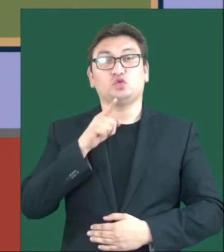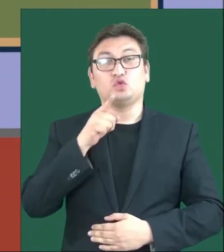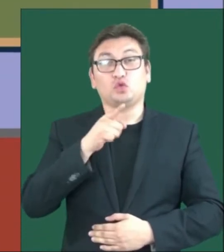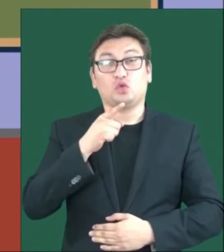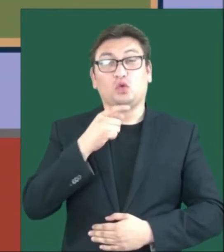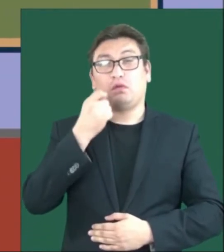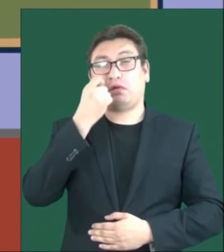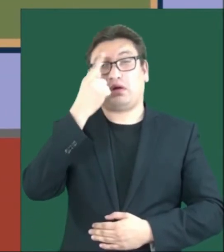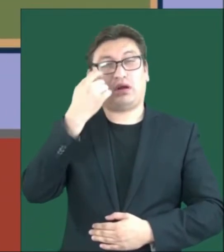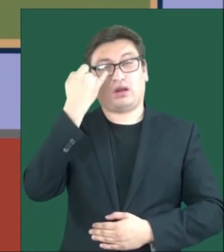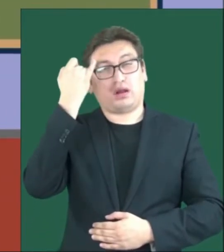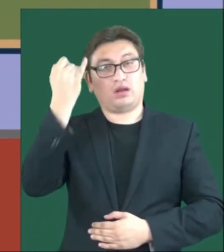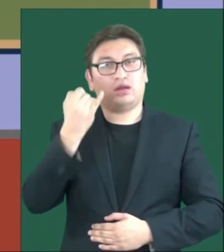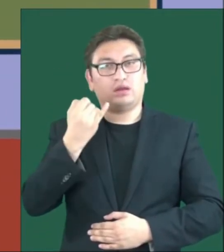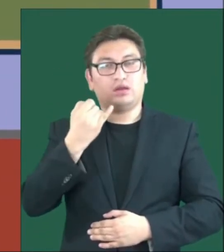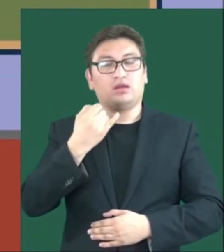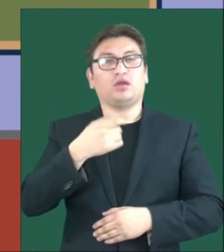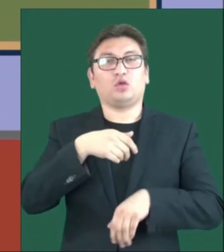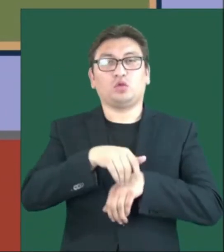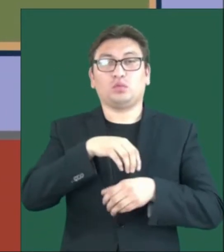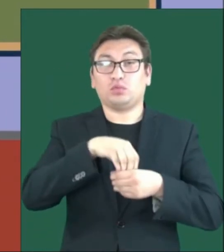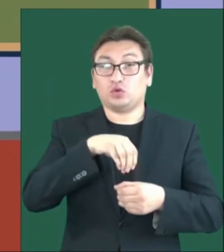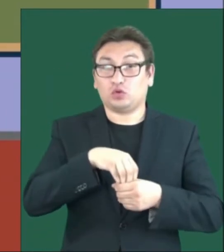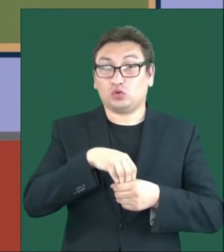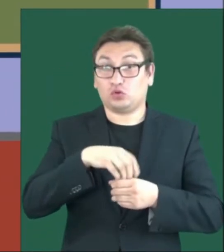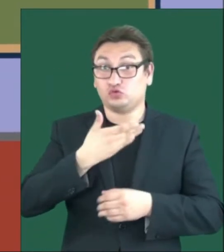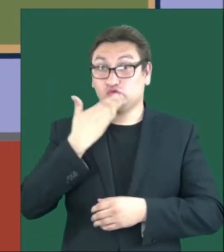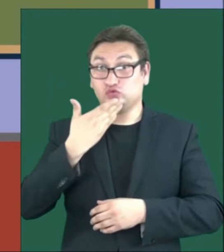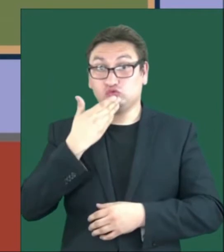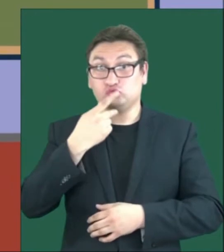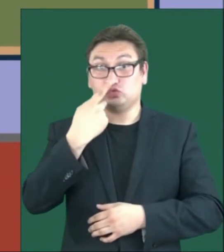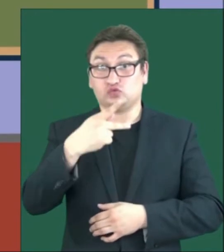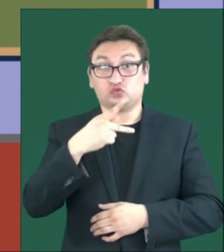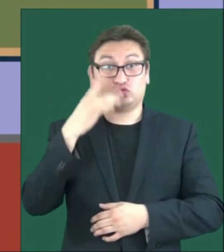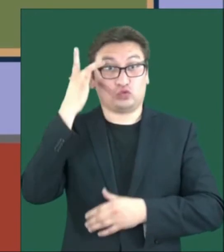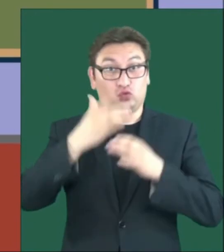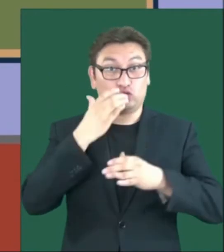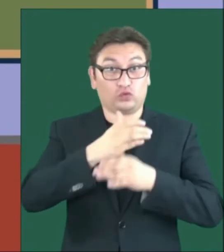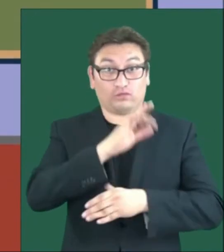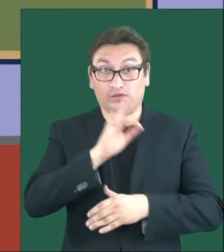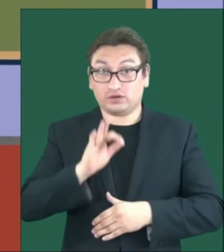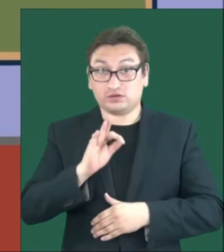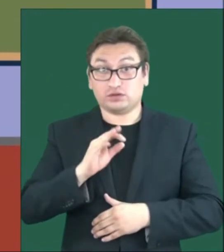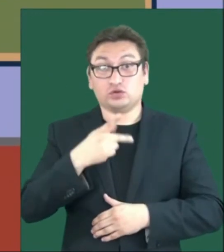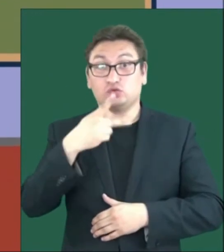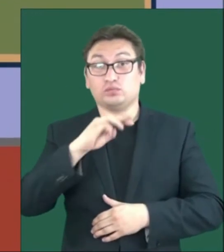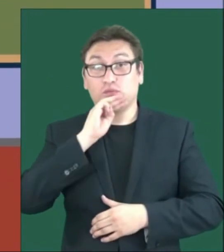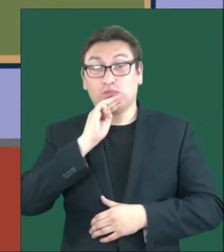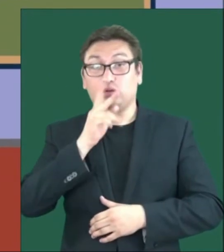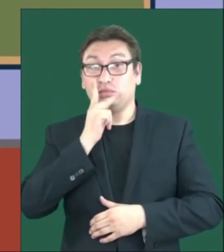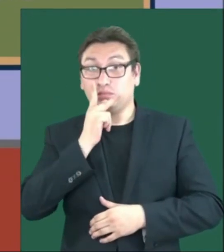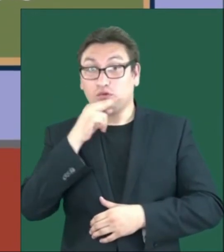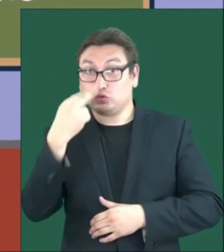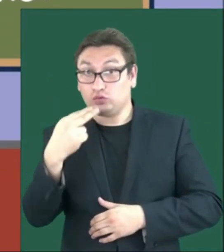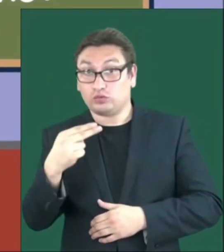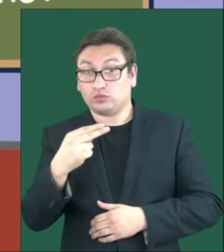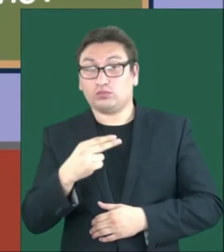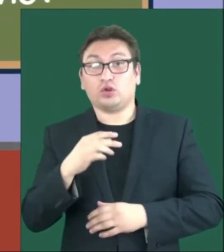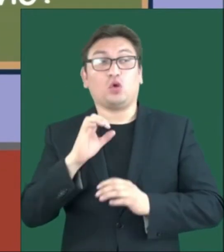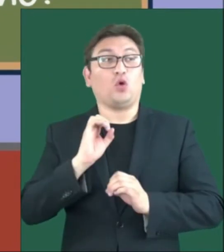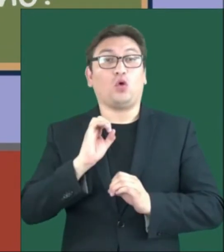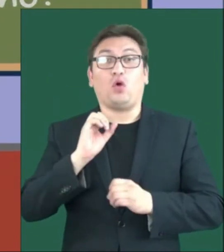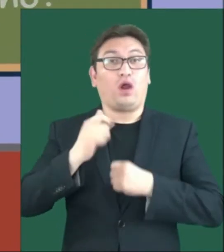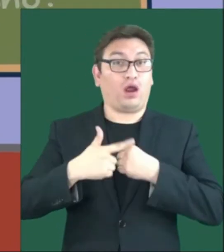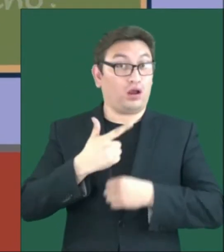Cuando haces una contraseña, ¿esta es casi siempre tu fecha de cumpleaños, nombre de tu mamá o papá,